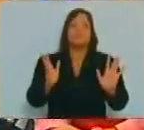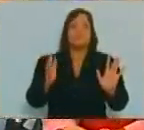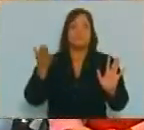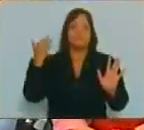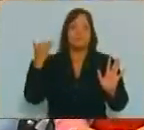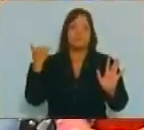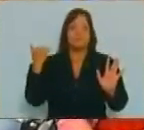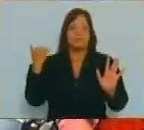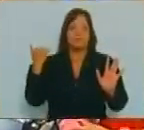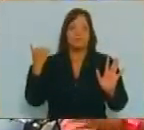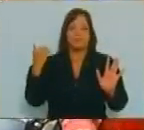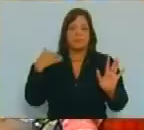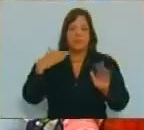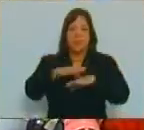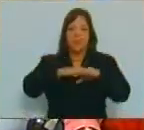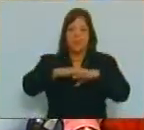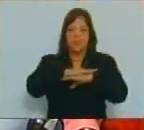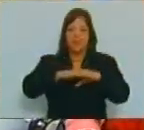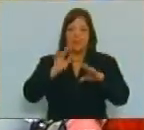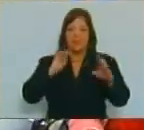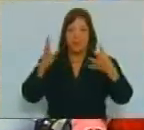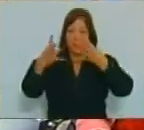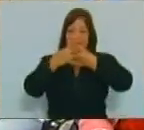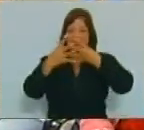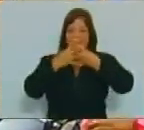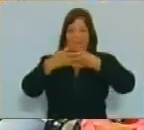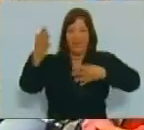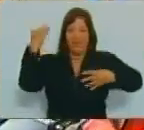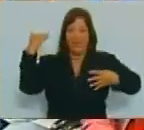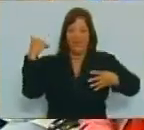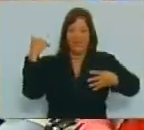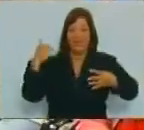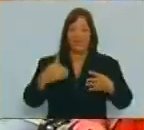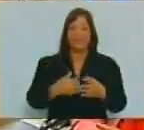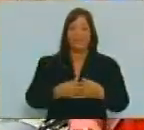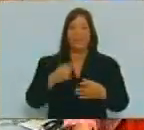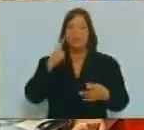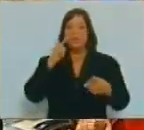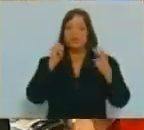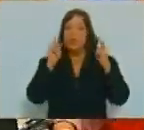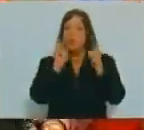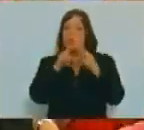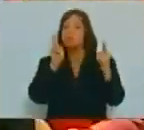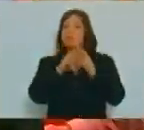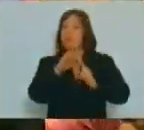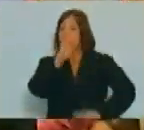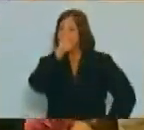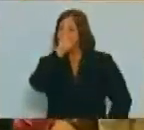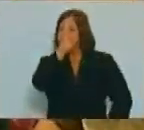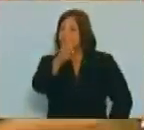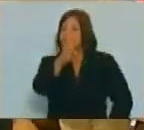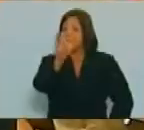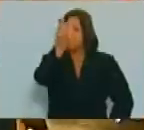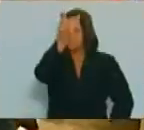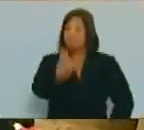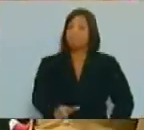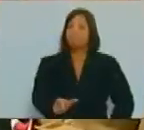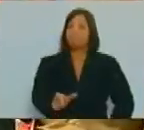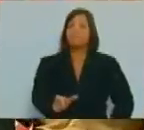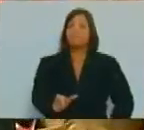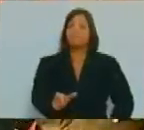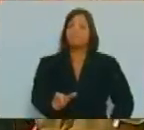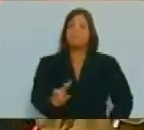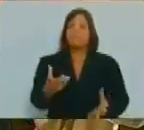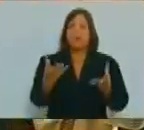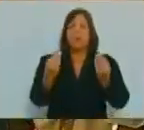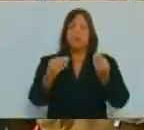como ministra del cuerpo dura para el servicio penitenciario un reconocimiento directo de